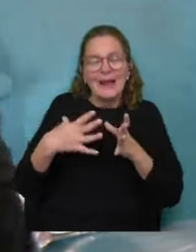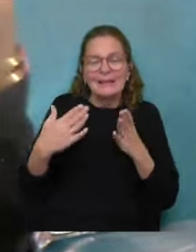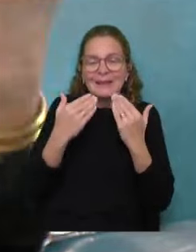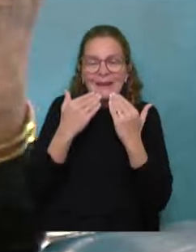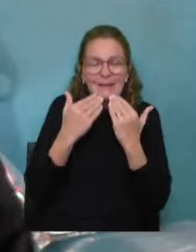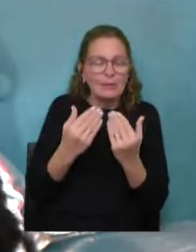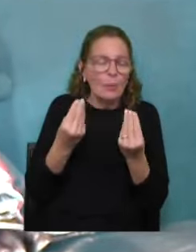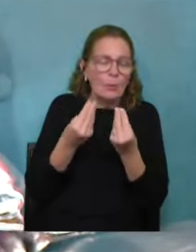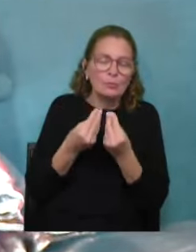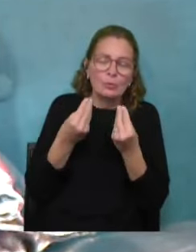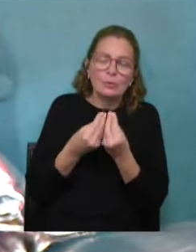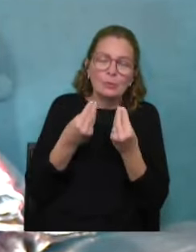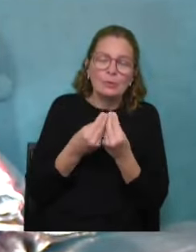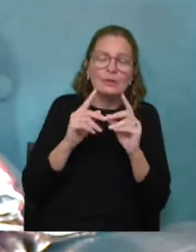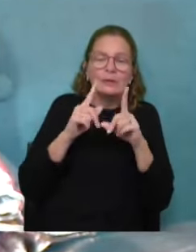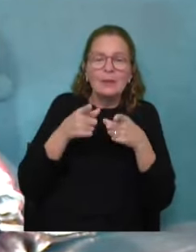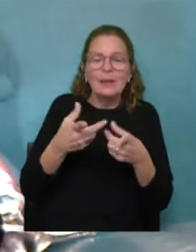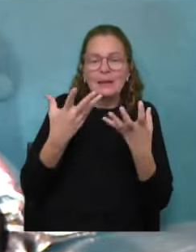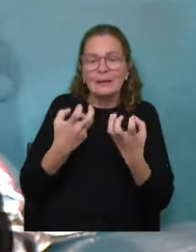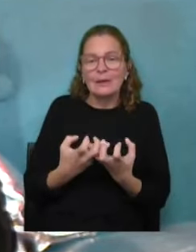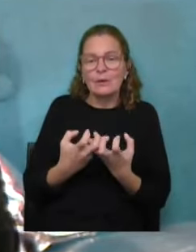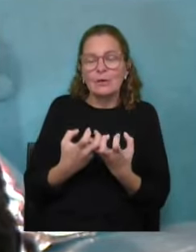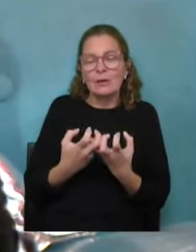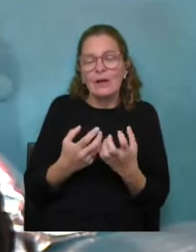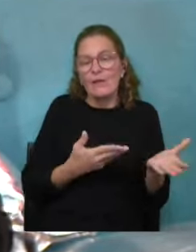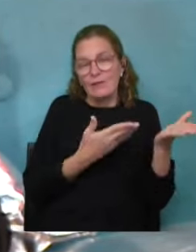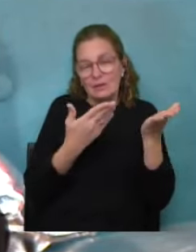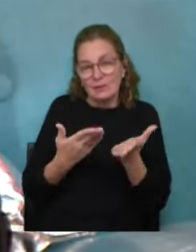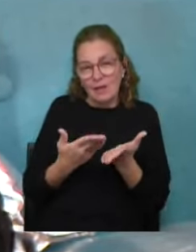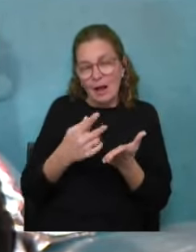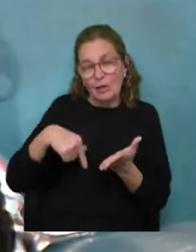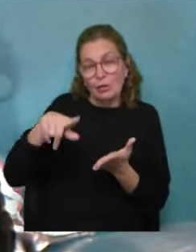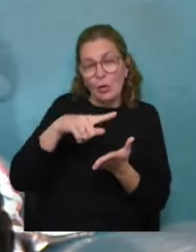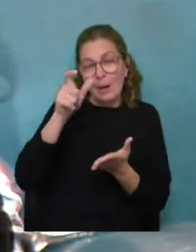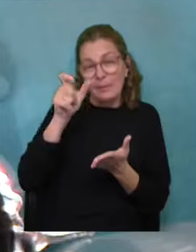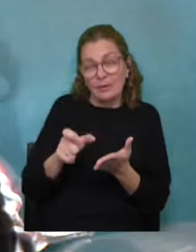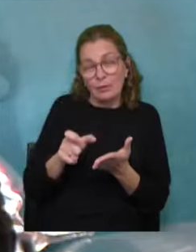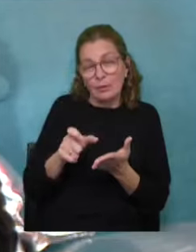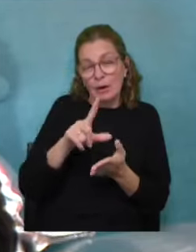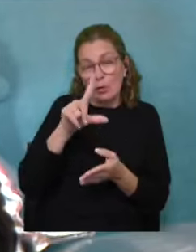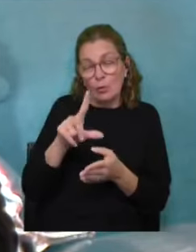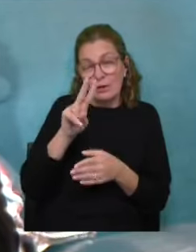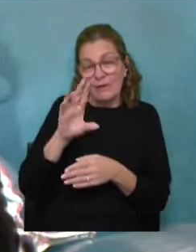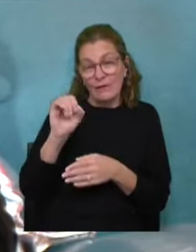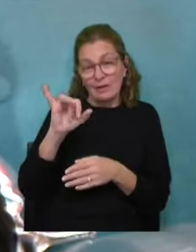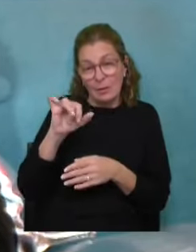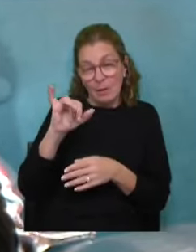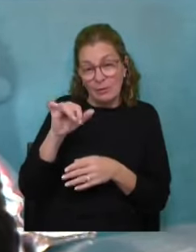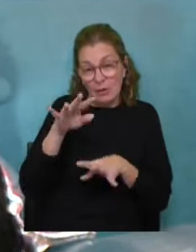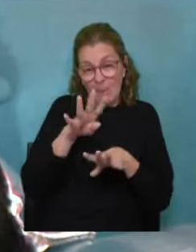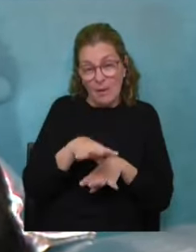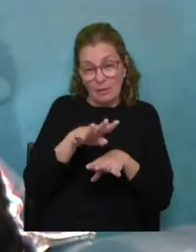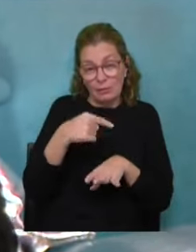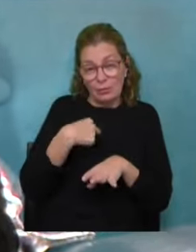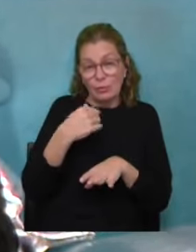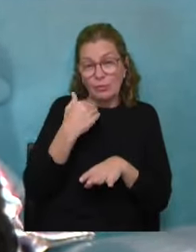agradecimiento infinito. Y también quiero invitar al público al lunes 20 de mayo a la marcha. Yo